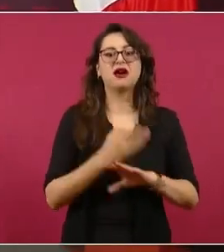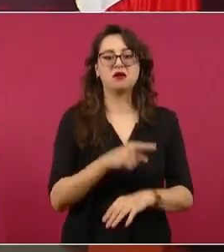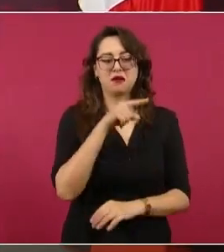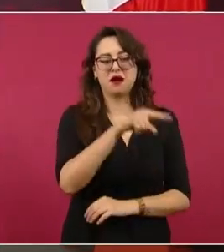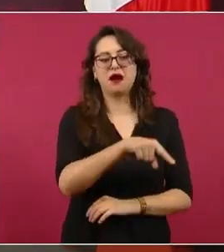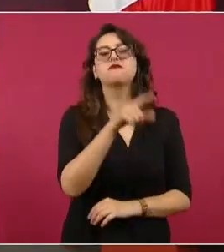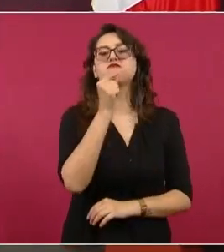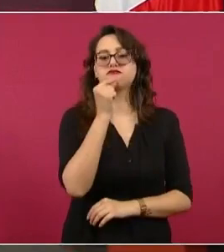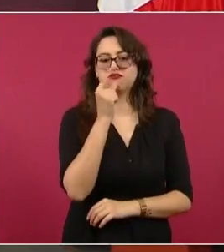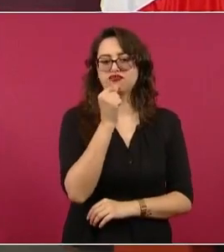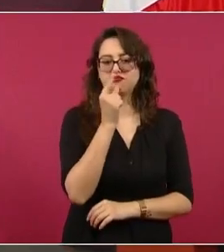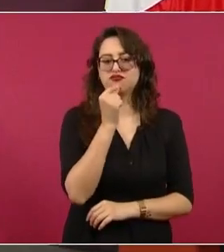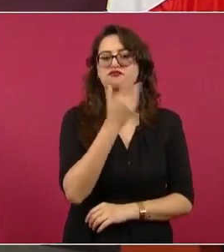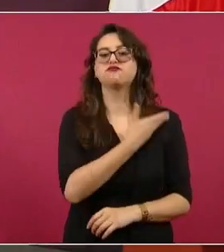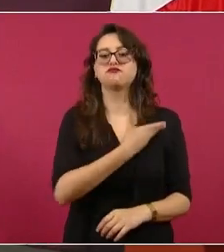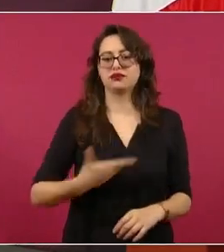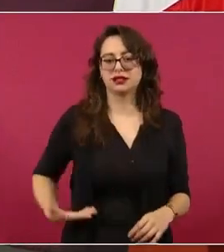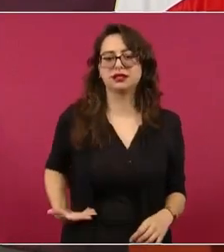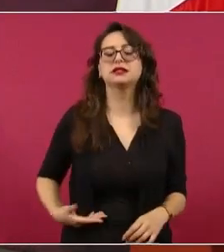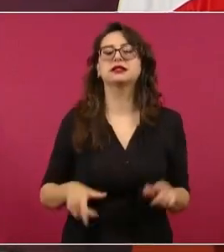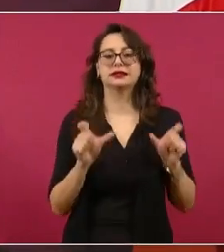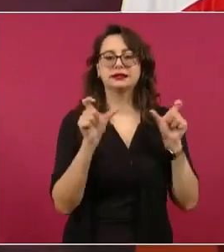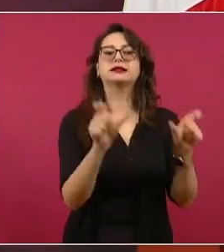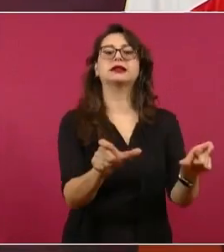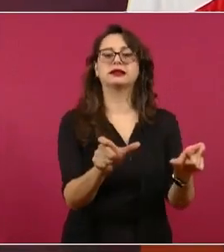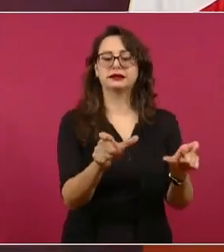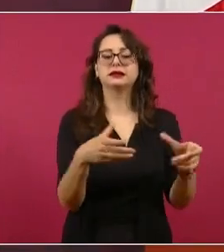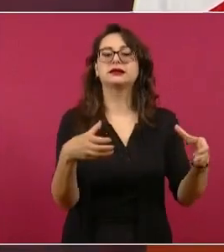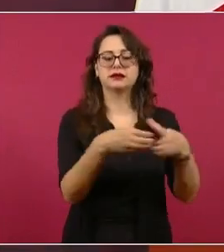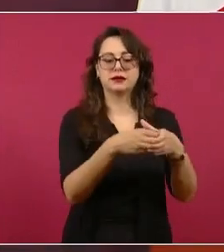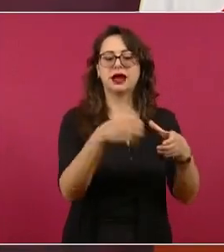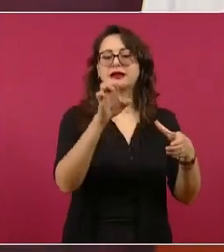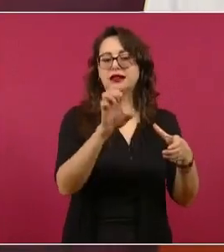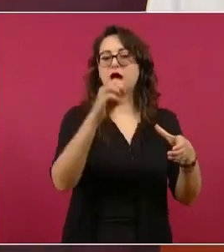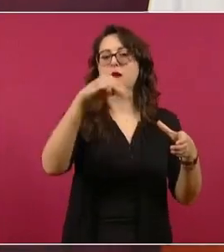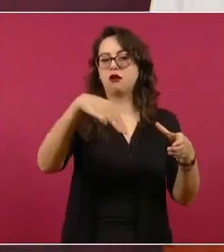Estado Mayor, cuando la represión estudiantil.